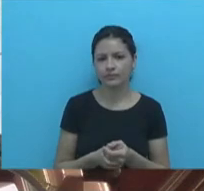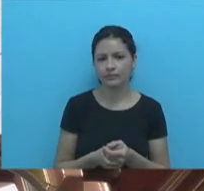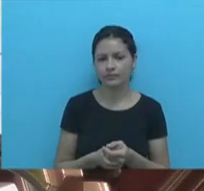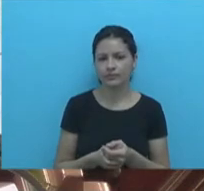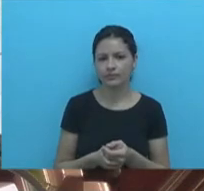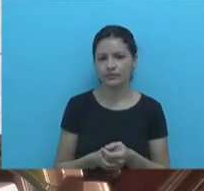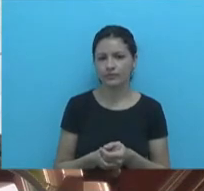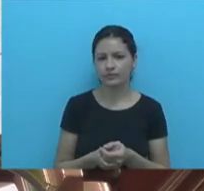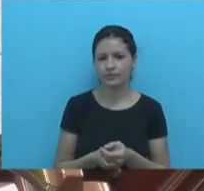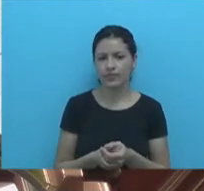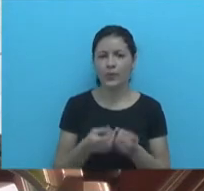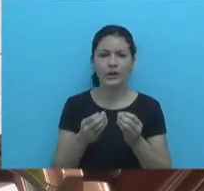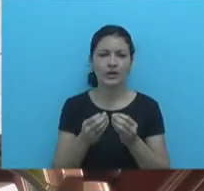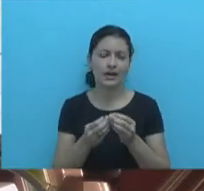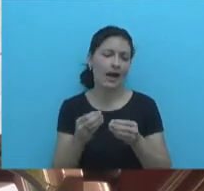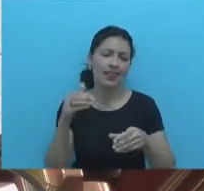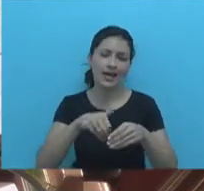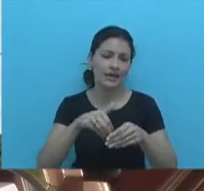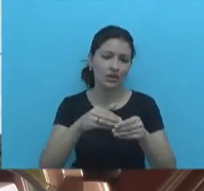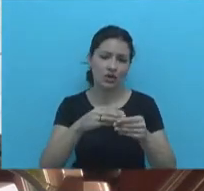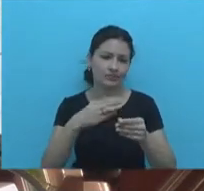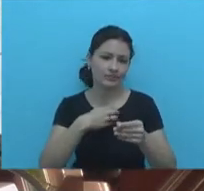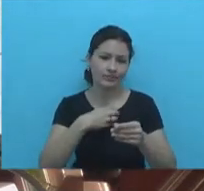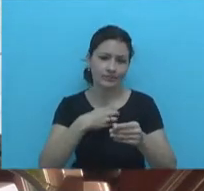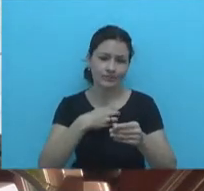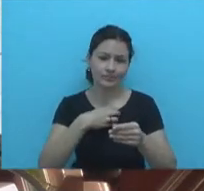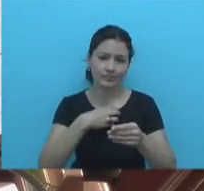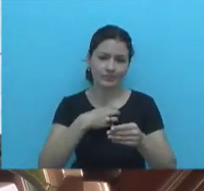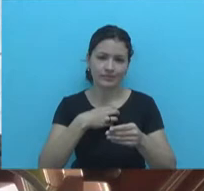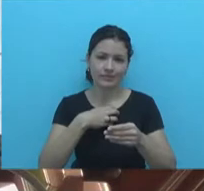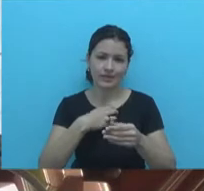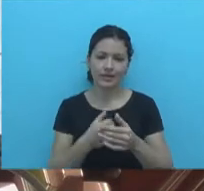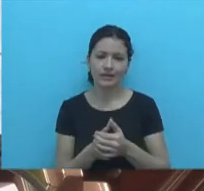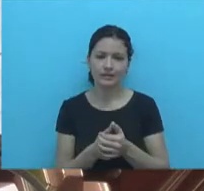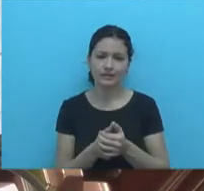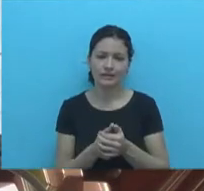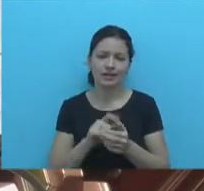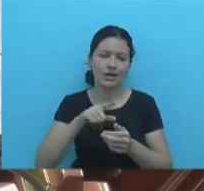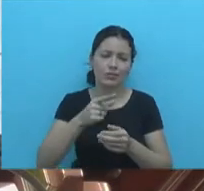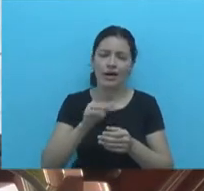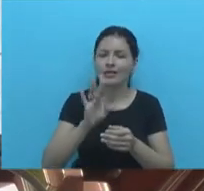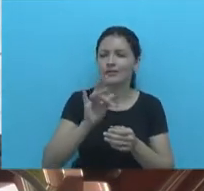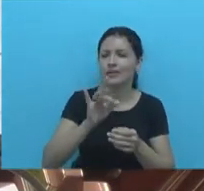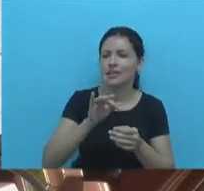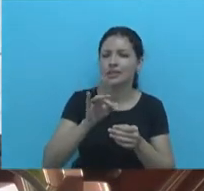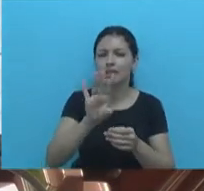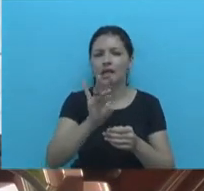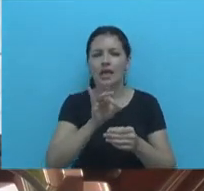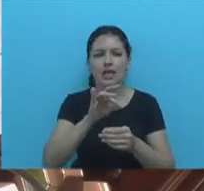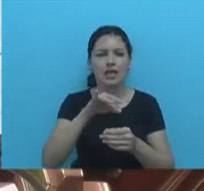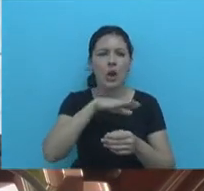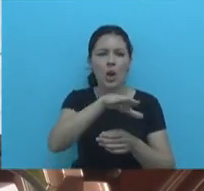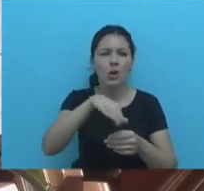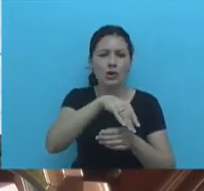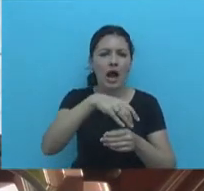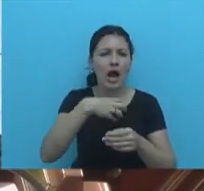elegir, sería una clase más organizada, pero se vuelve complejo a la hora de elegir el establecimiento o el